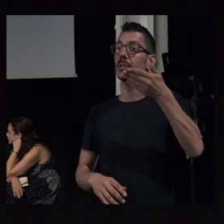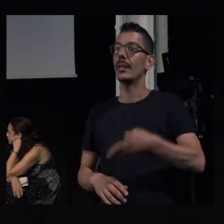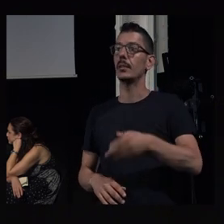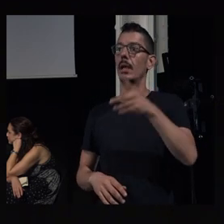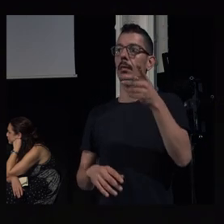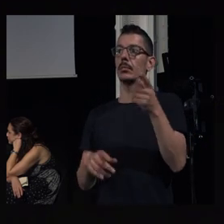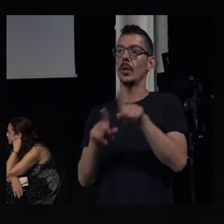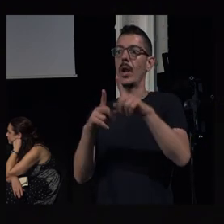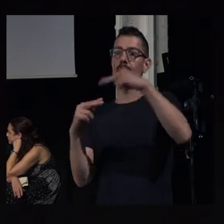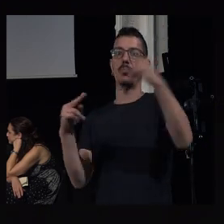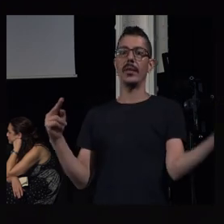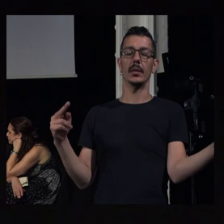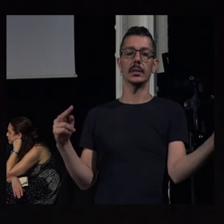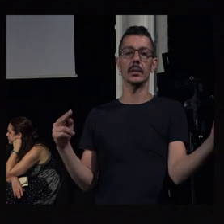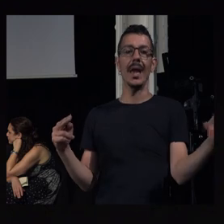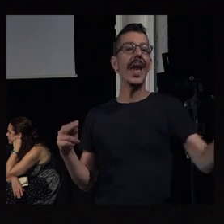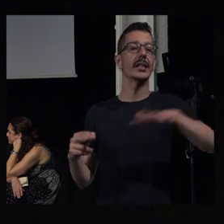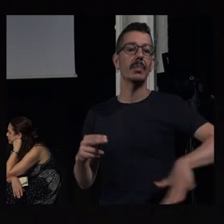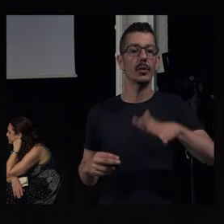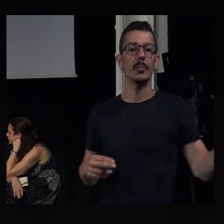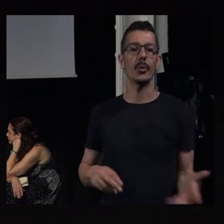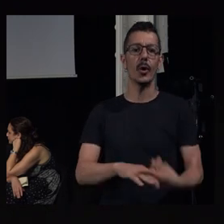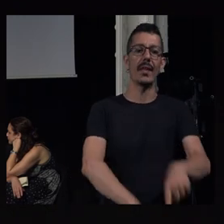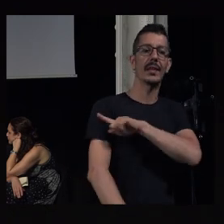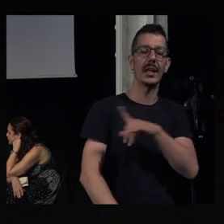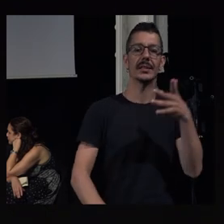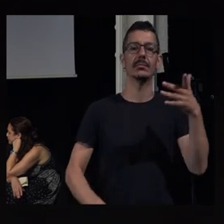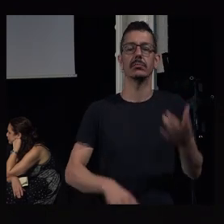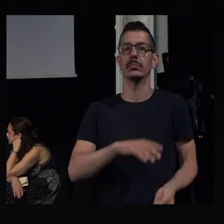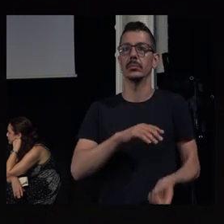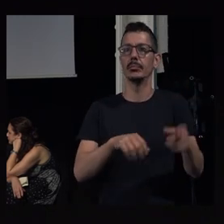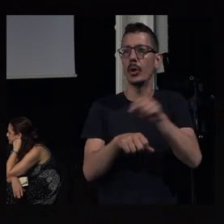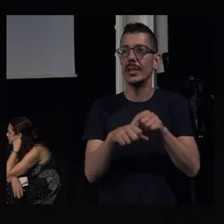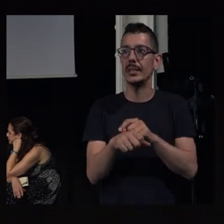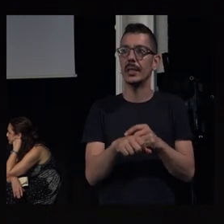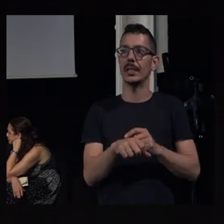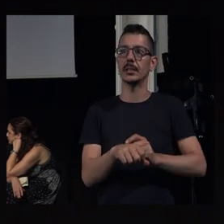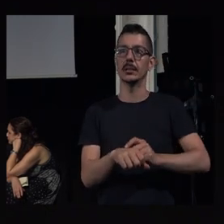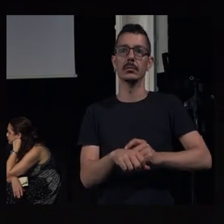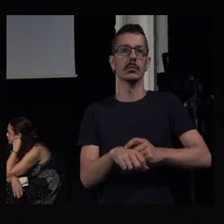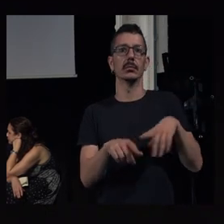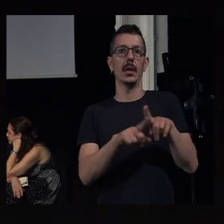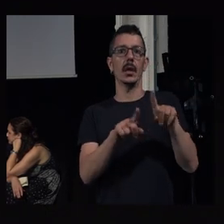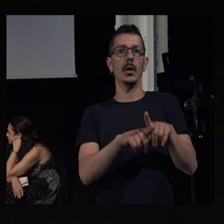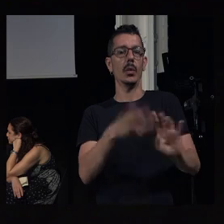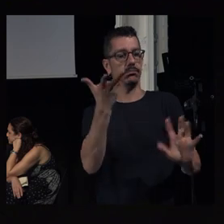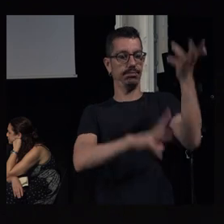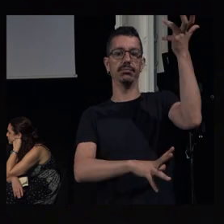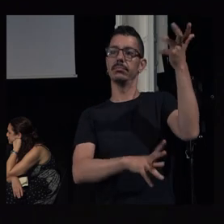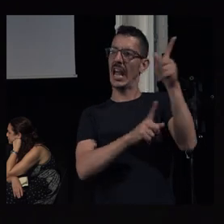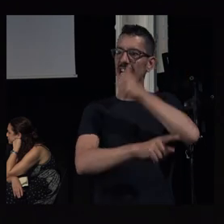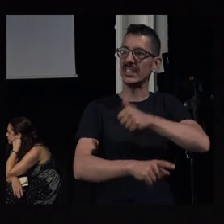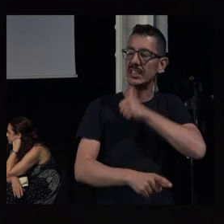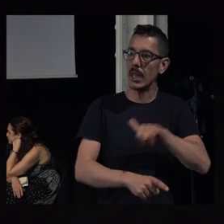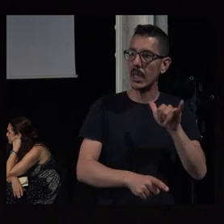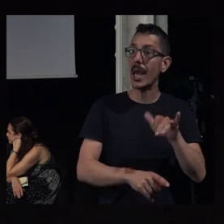de que haya espacios radicales de producción y de creación de políticas genuinas y de resistencia y que tenemos que haber otras figuras